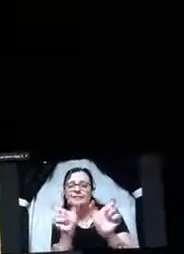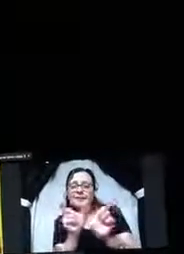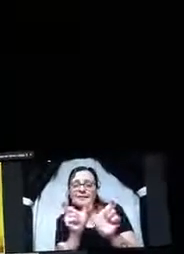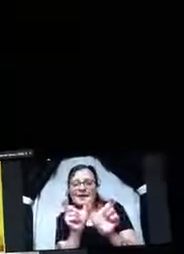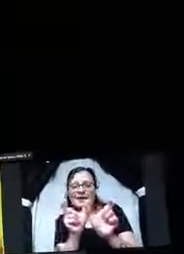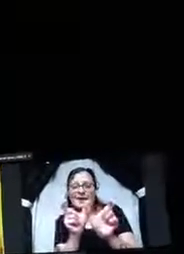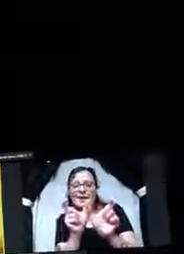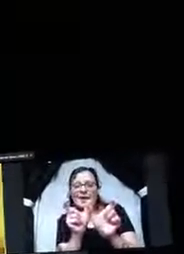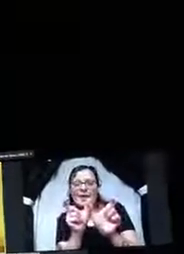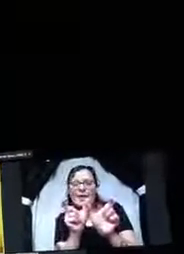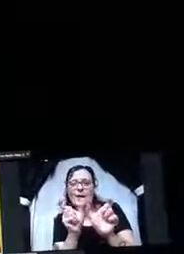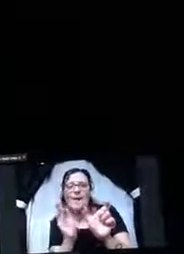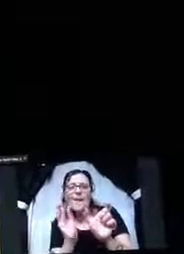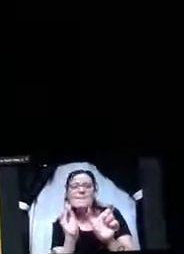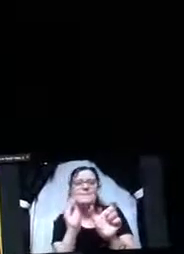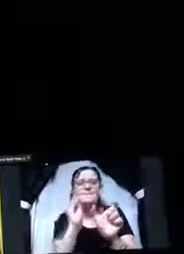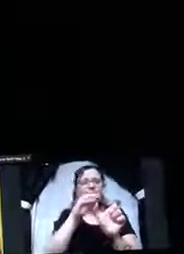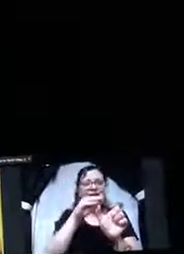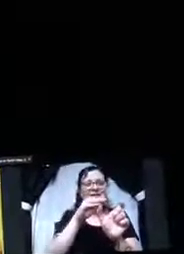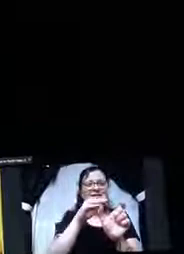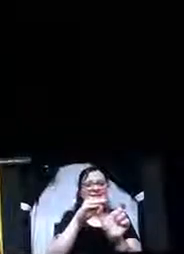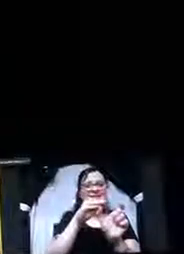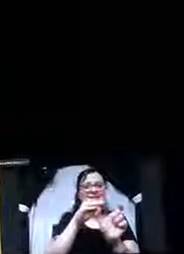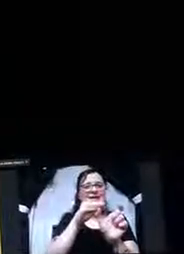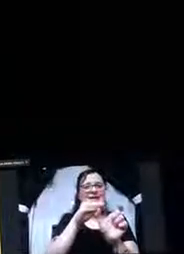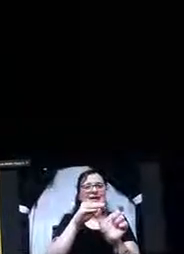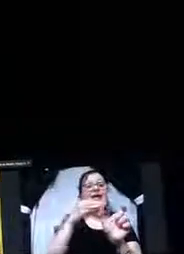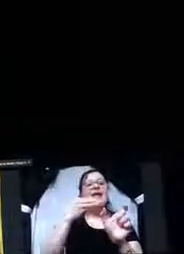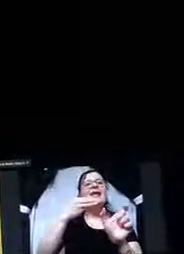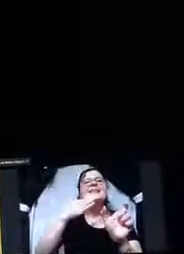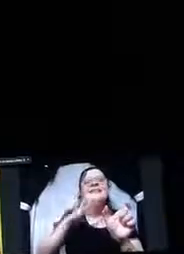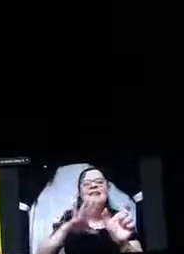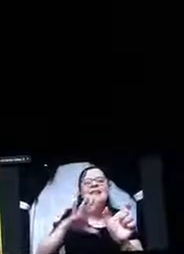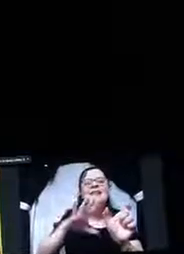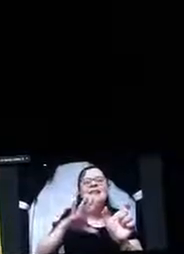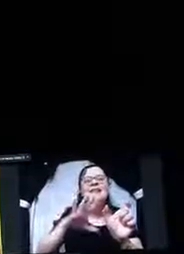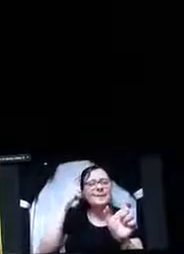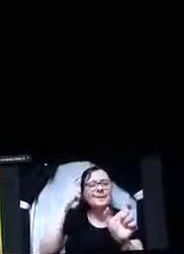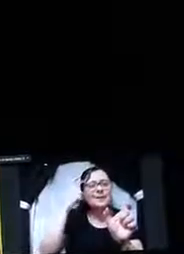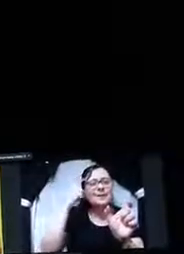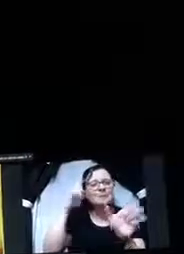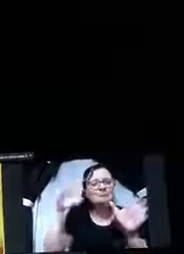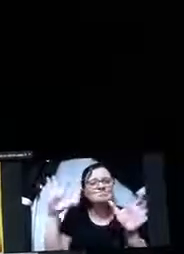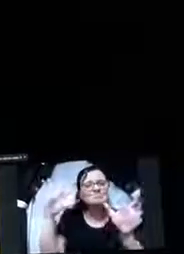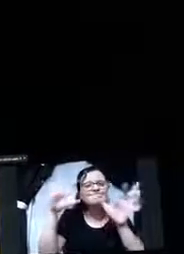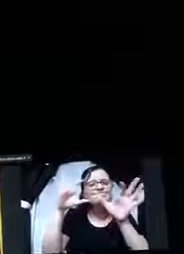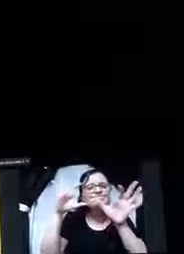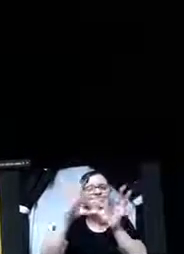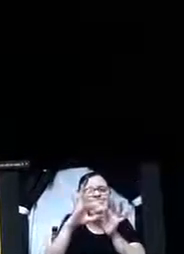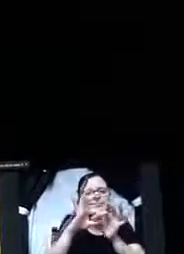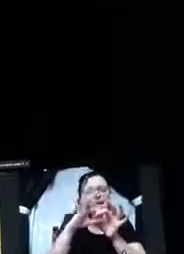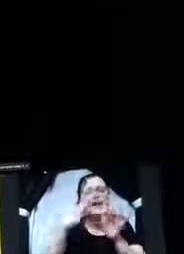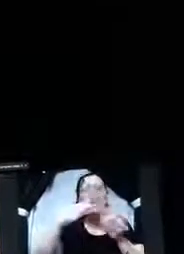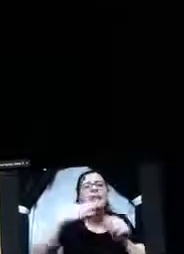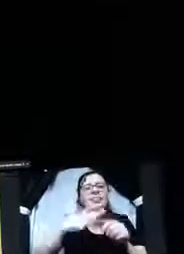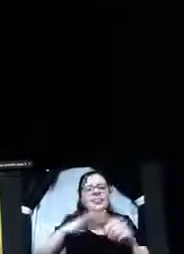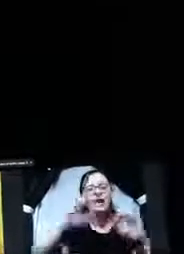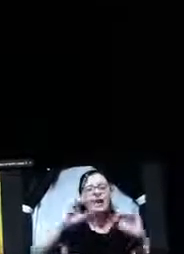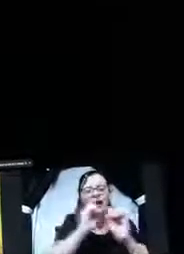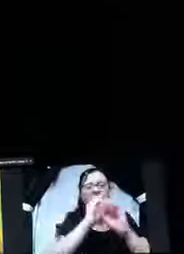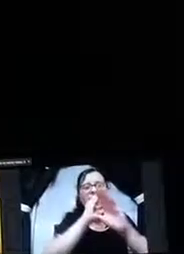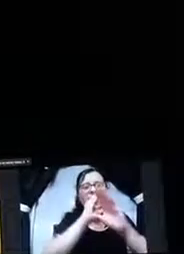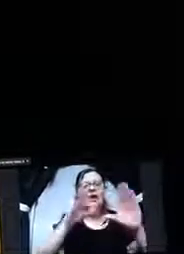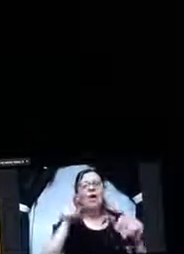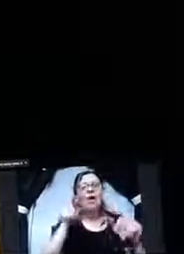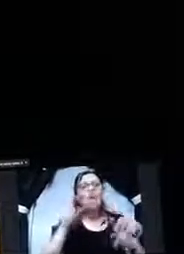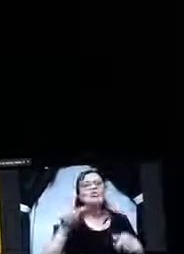La comprensión sintáctica, pero la comprensión utilizando el razonamiento que nos permite hacer el lenguaje sobre determinadas